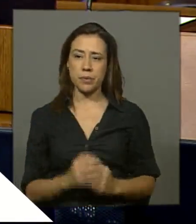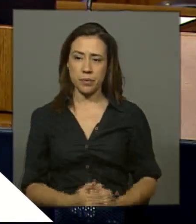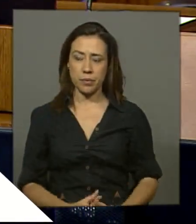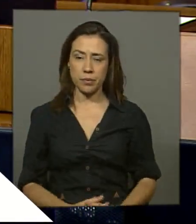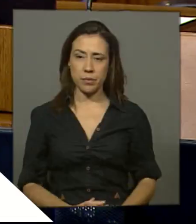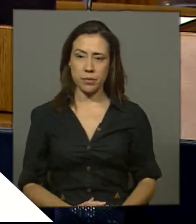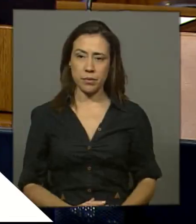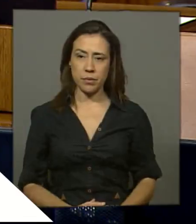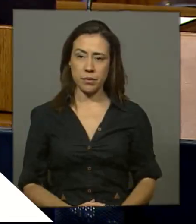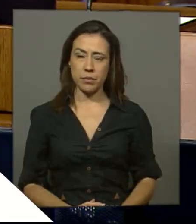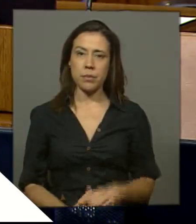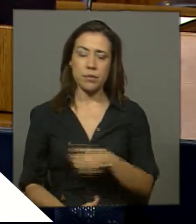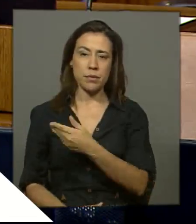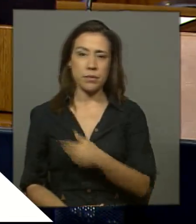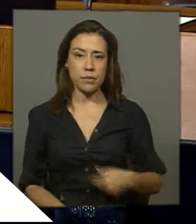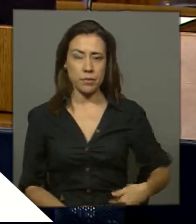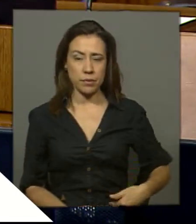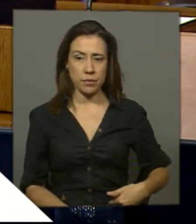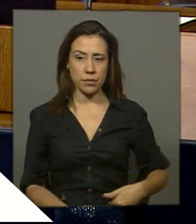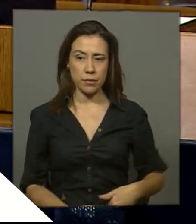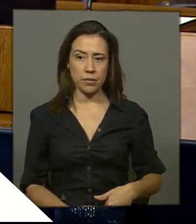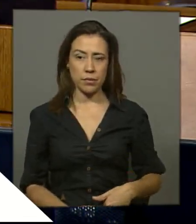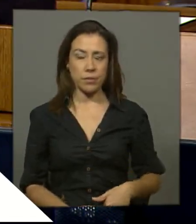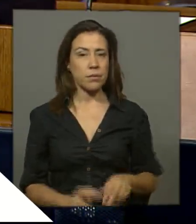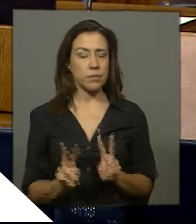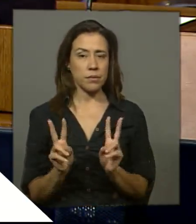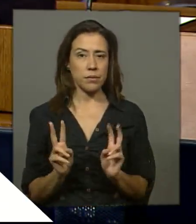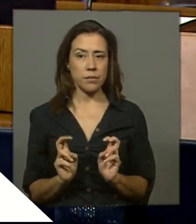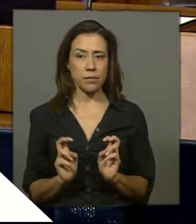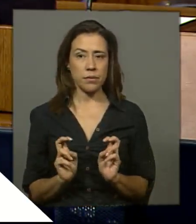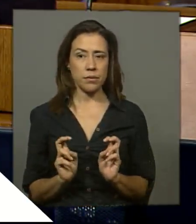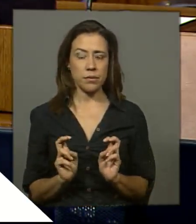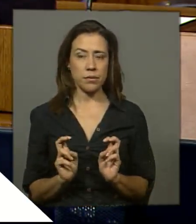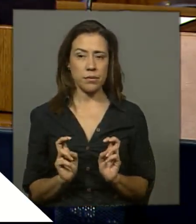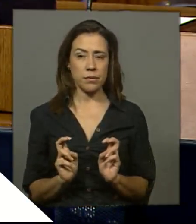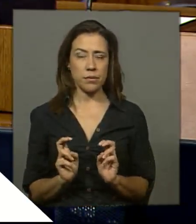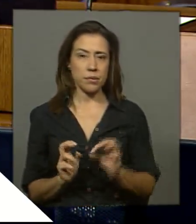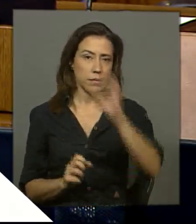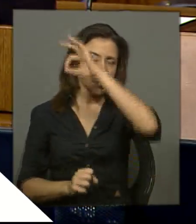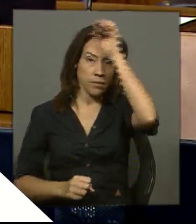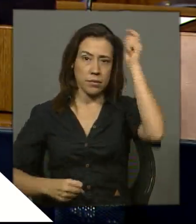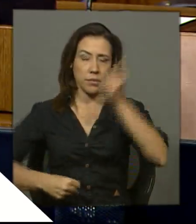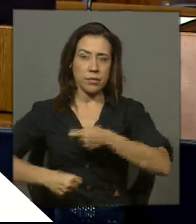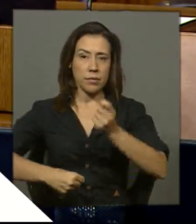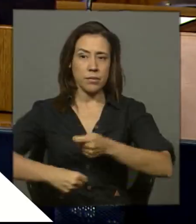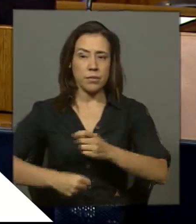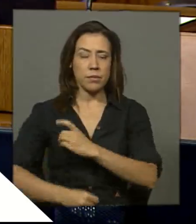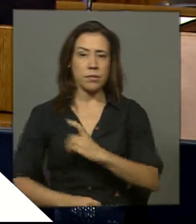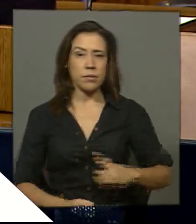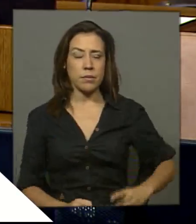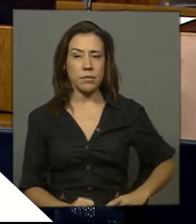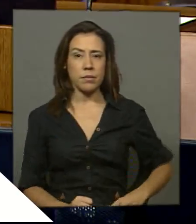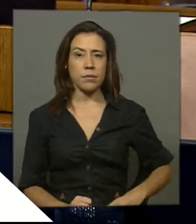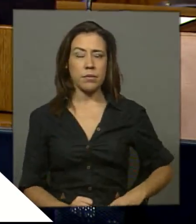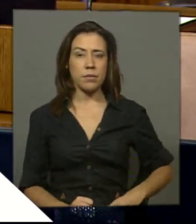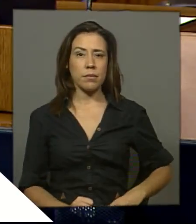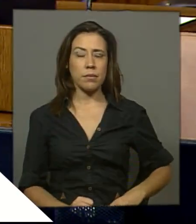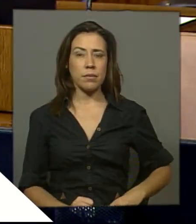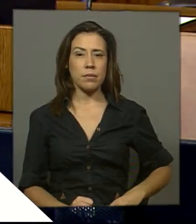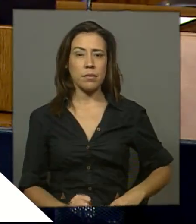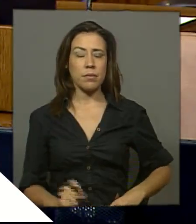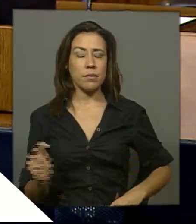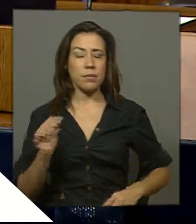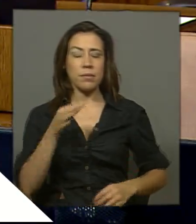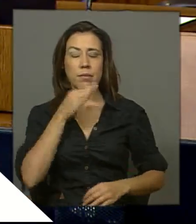menores presidente en relación a la araucanía el diputado Port talagante